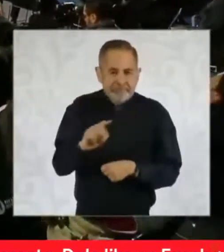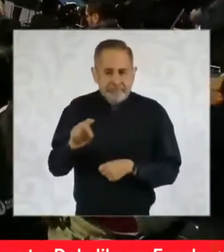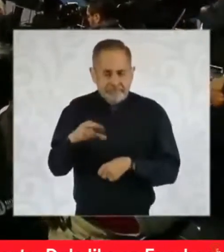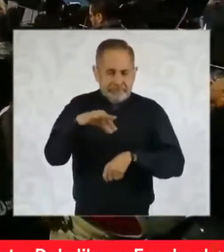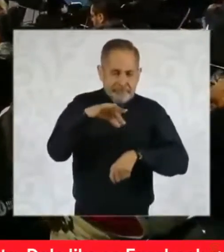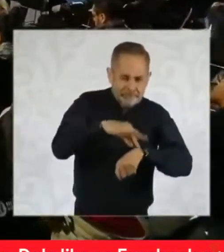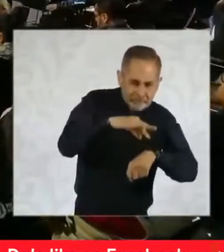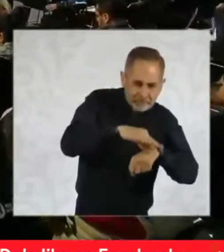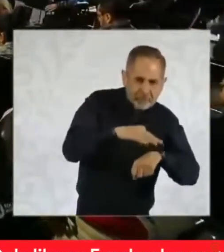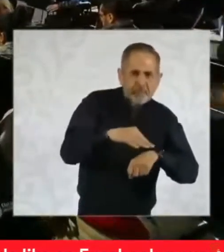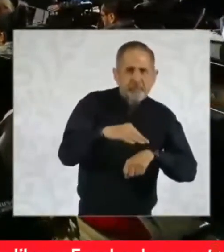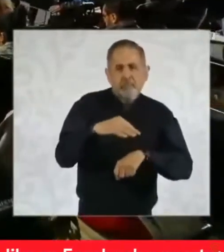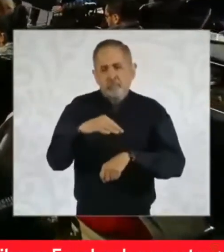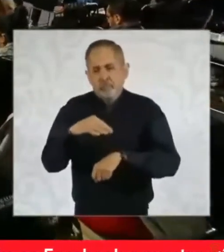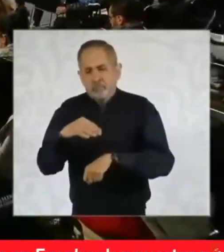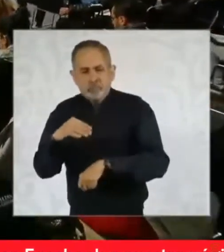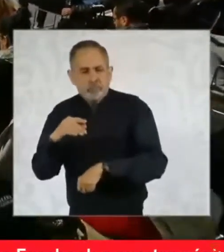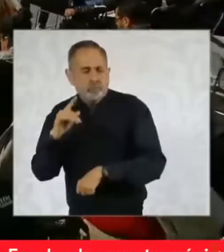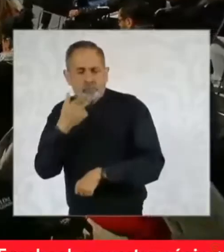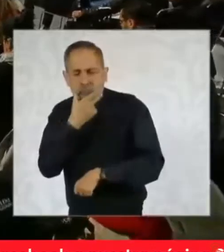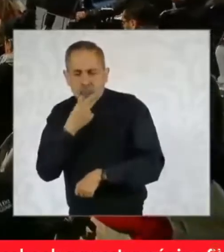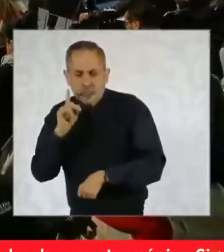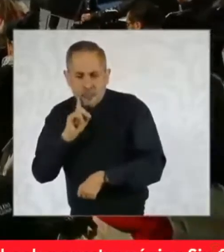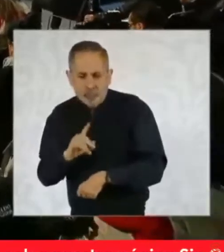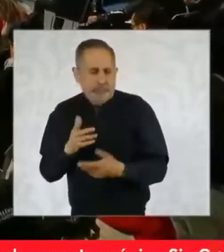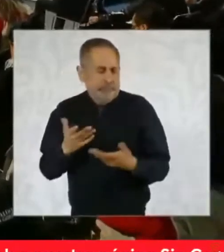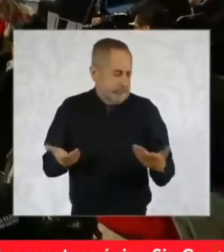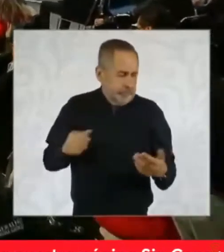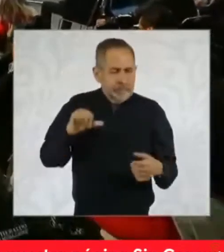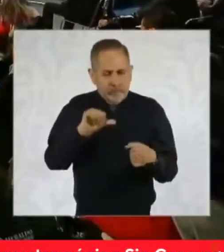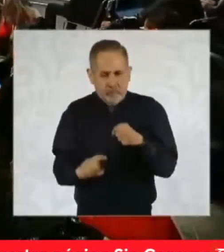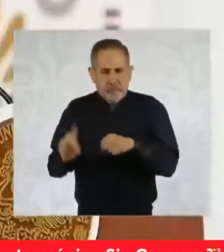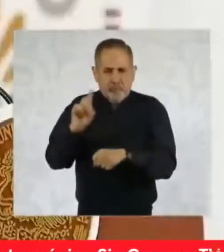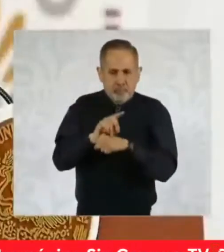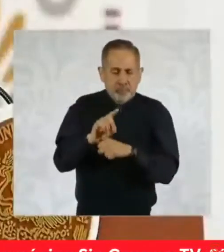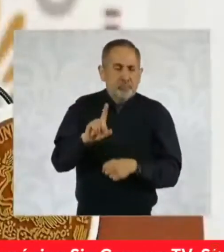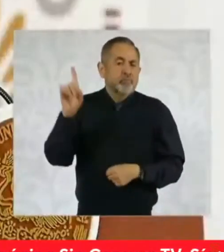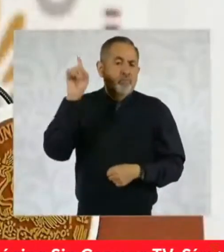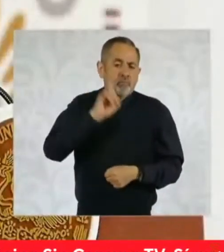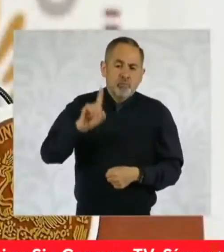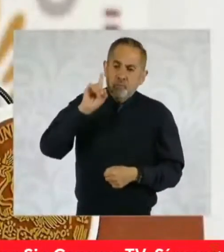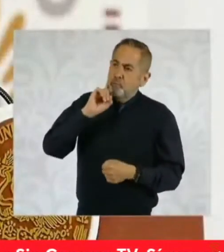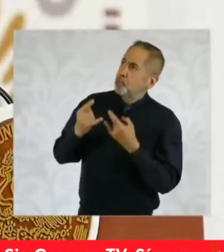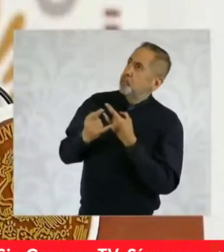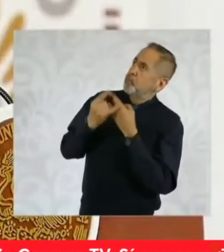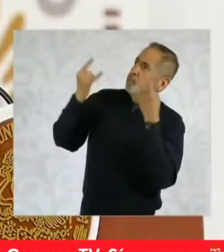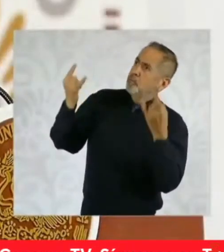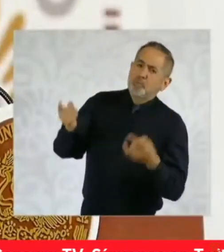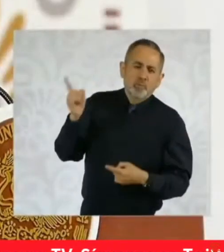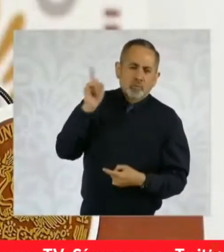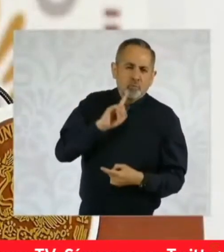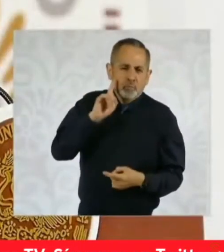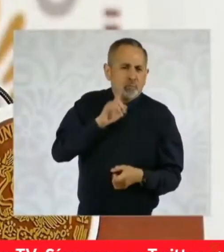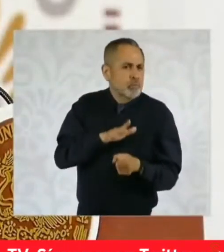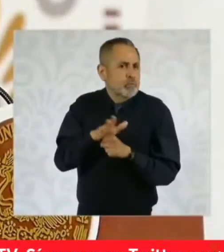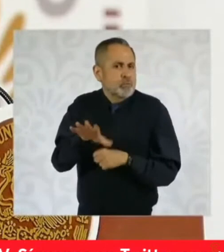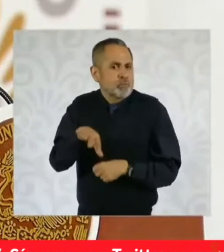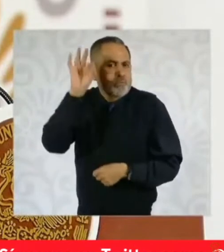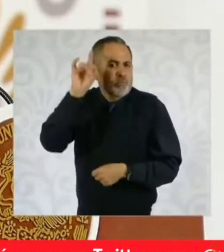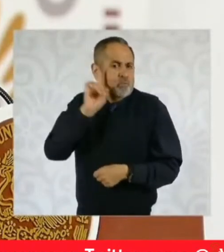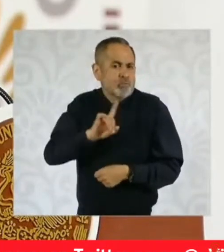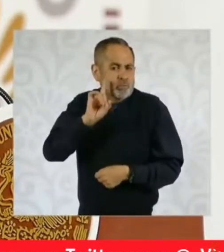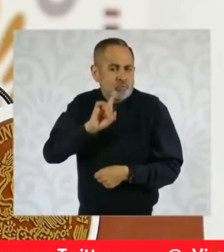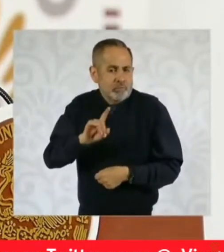Médico, y por lo tanto quisimos en el día de hoy, en esta sección de Mujeres en la Historia, recuperar